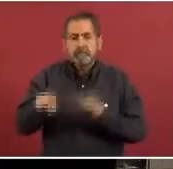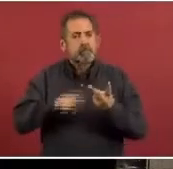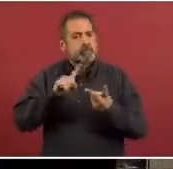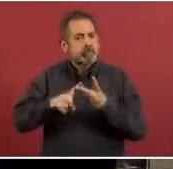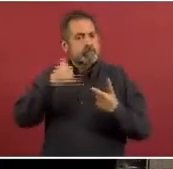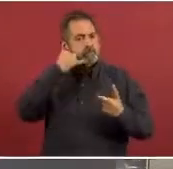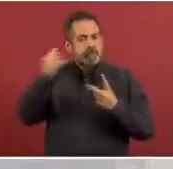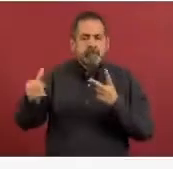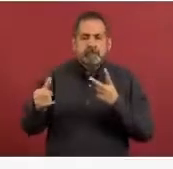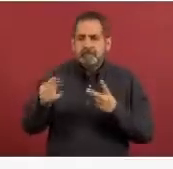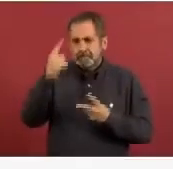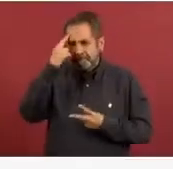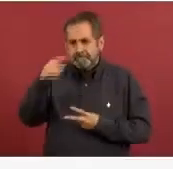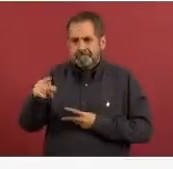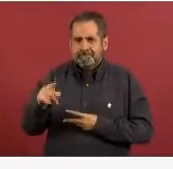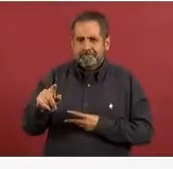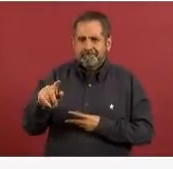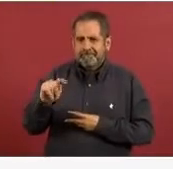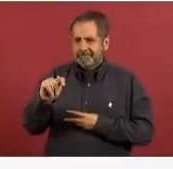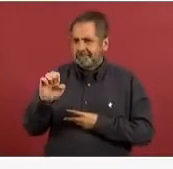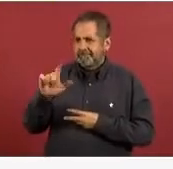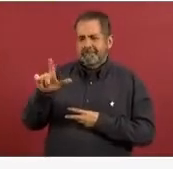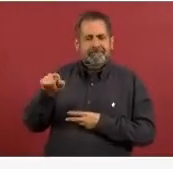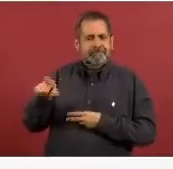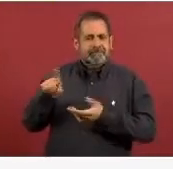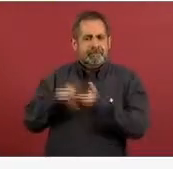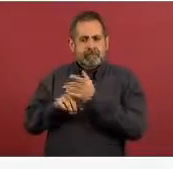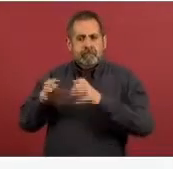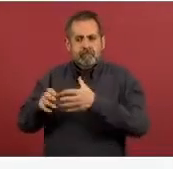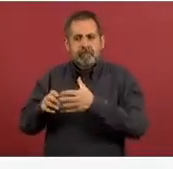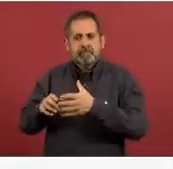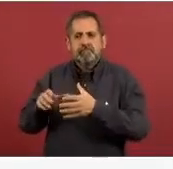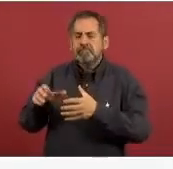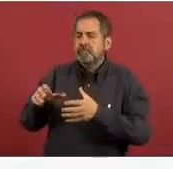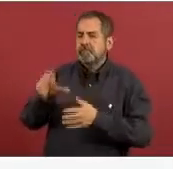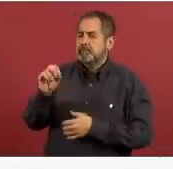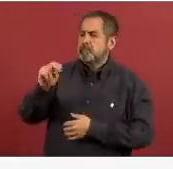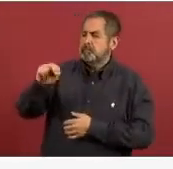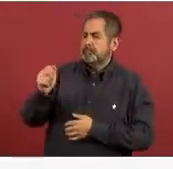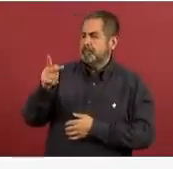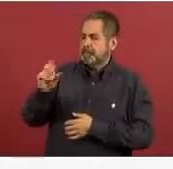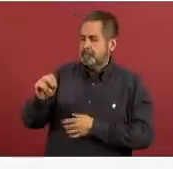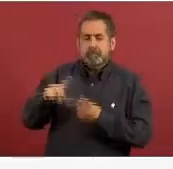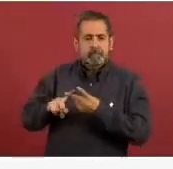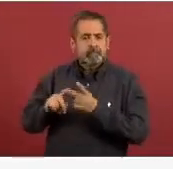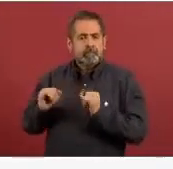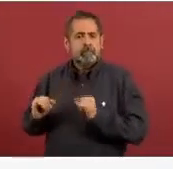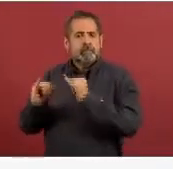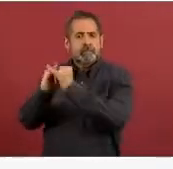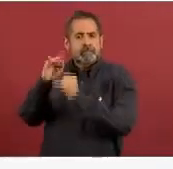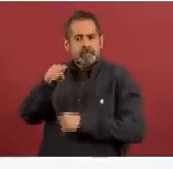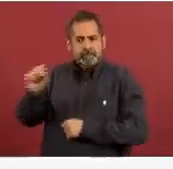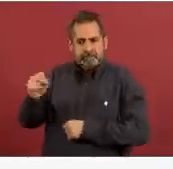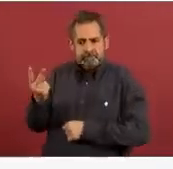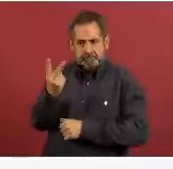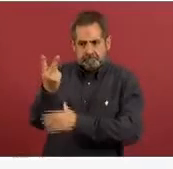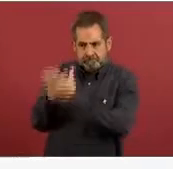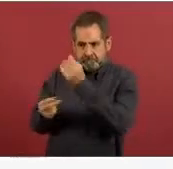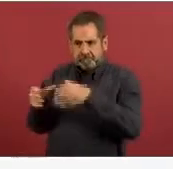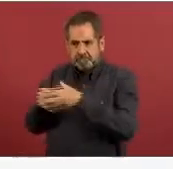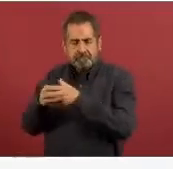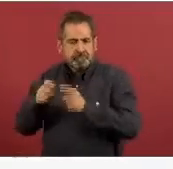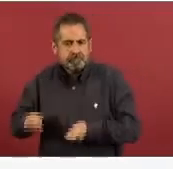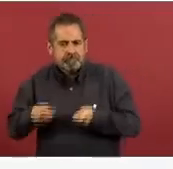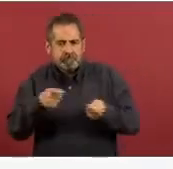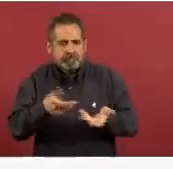Planificatel, que forma parte del sistema de atención del Consejo Nacional de Población y el Instituto Mexicano del Seguro Social, que